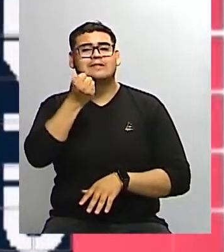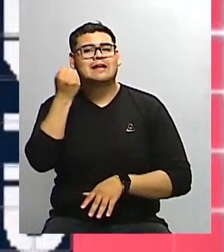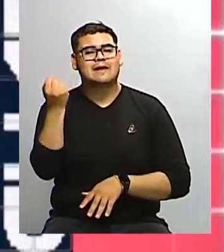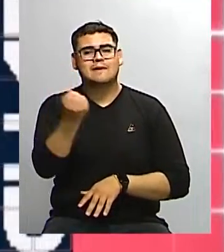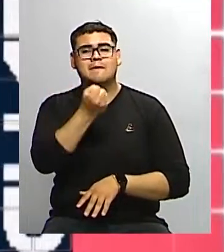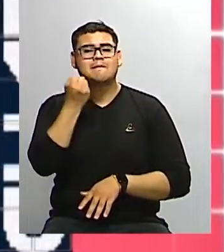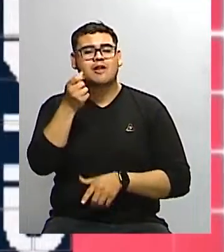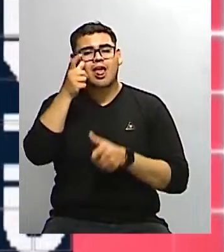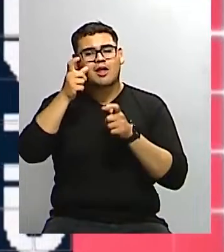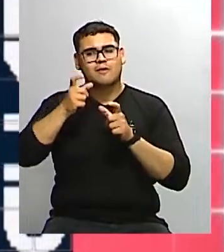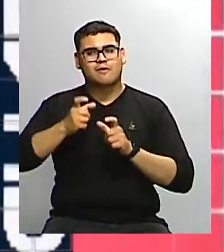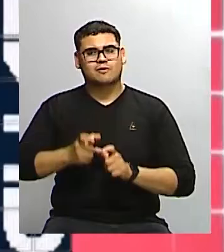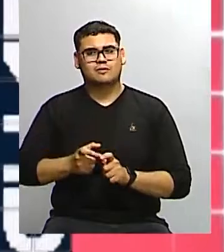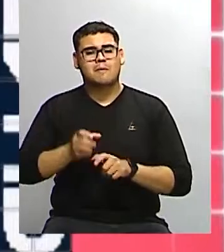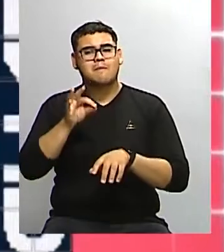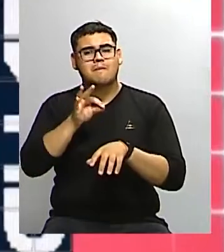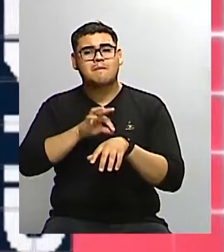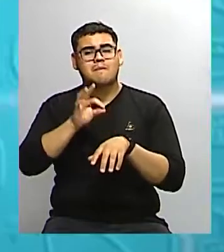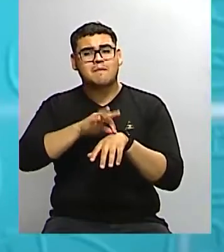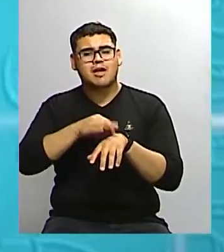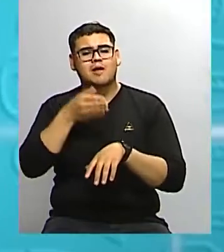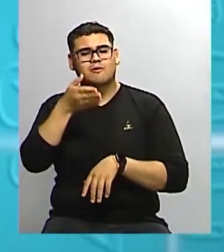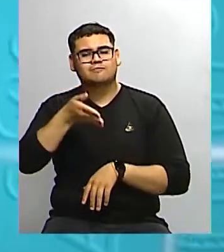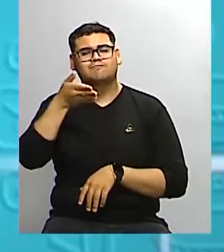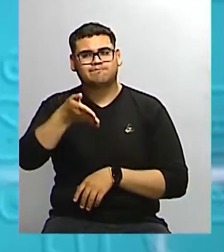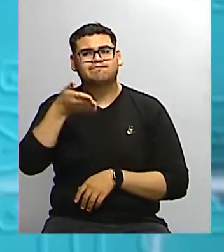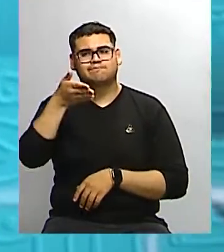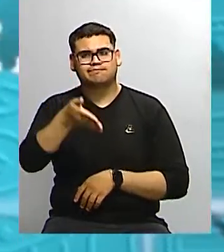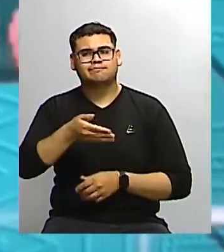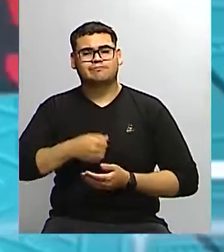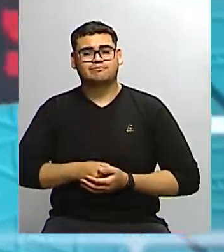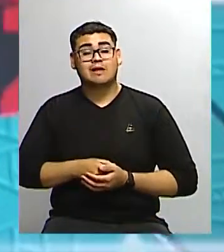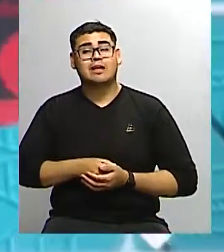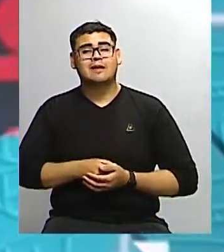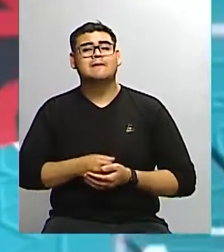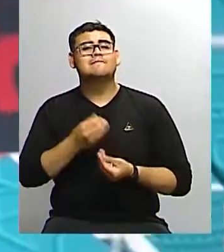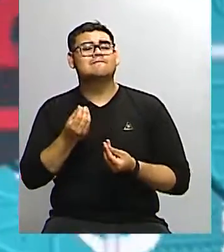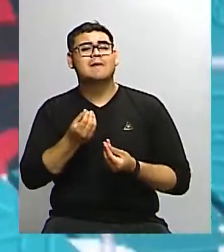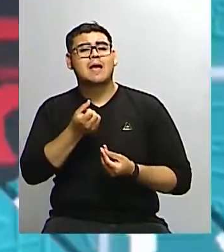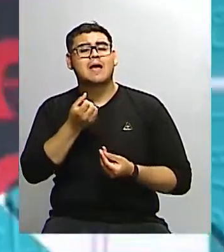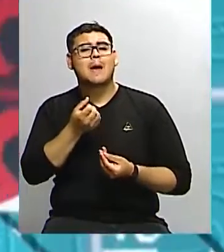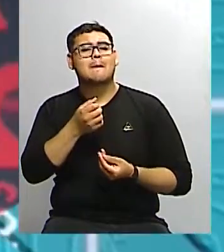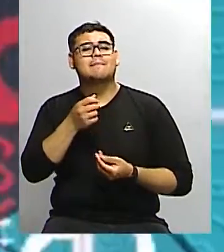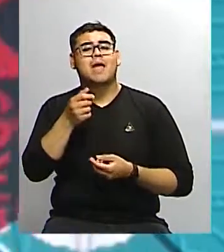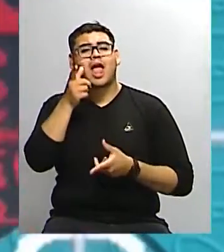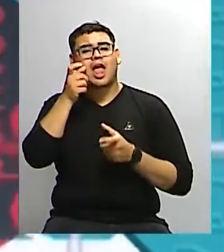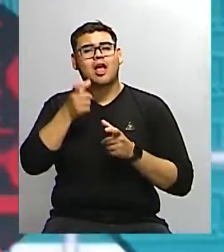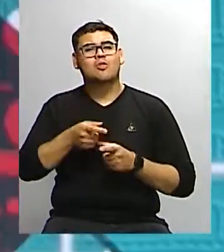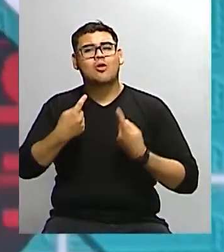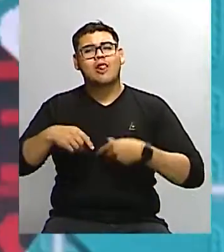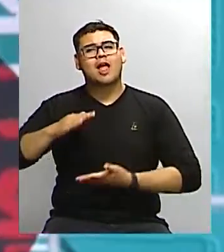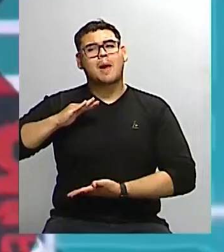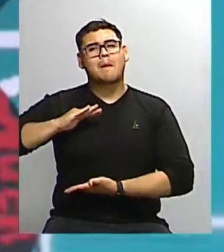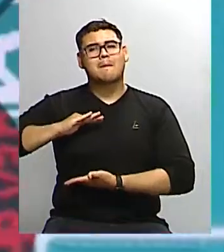el tema de los controles. En ese sentido, la mamografía es el estudio que se presenta como